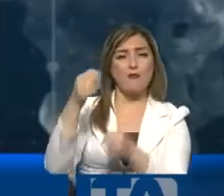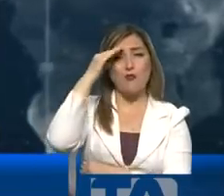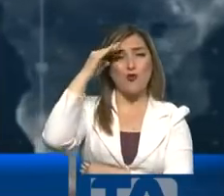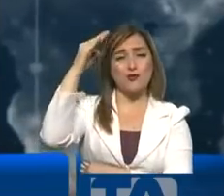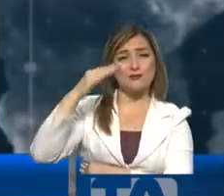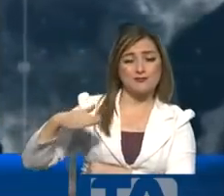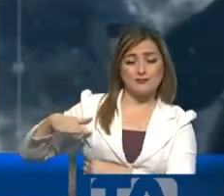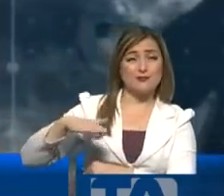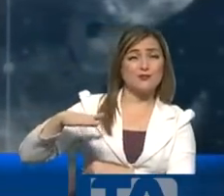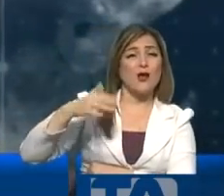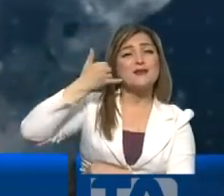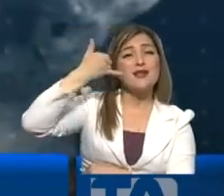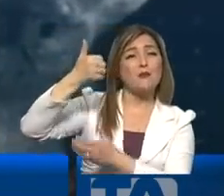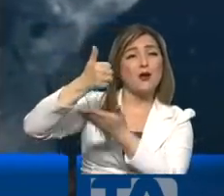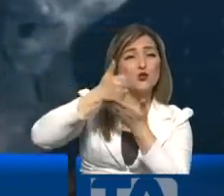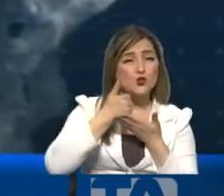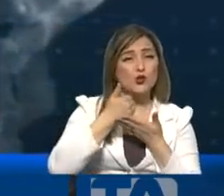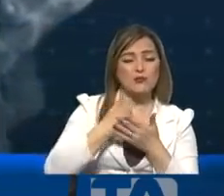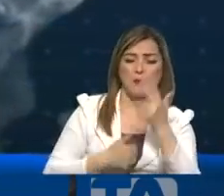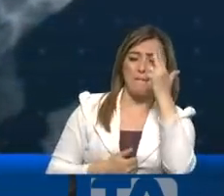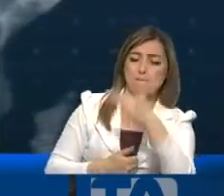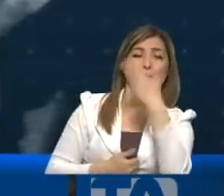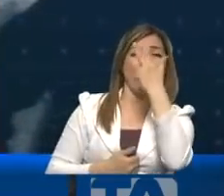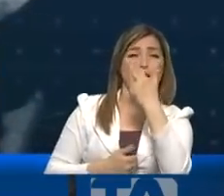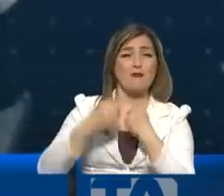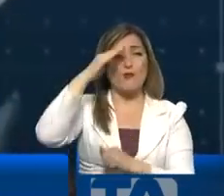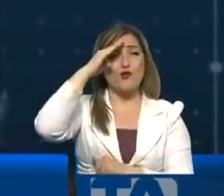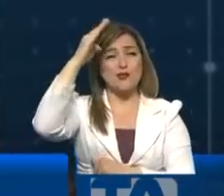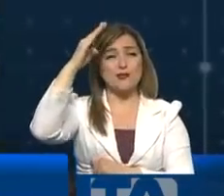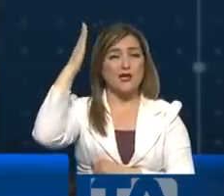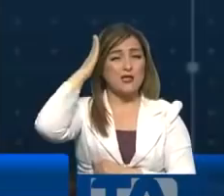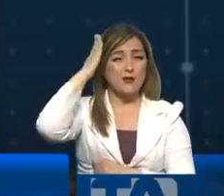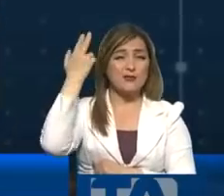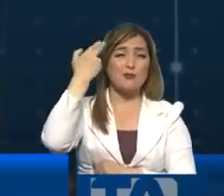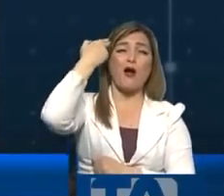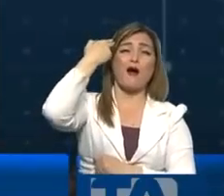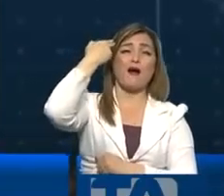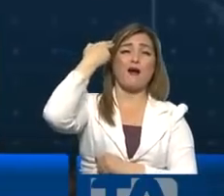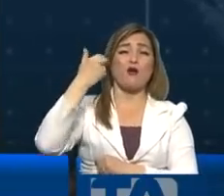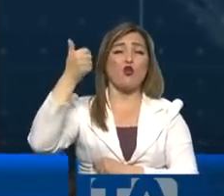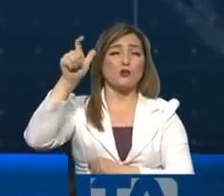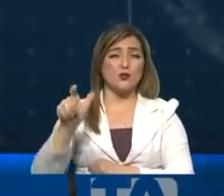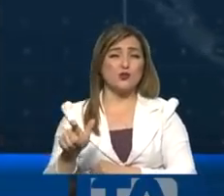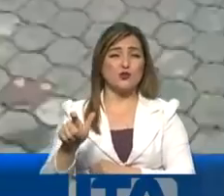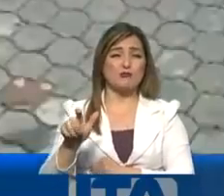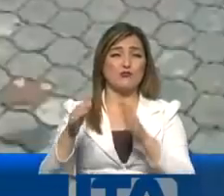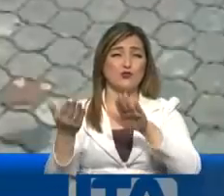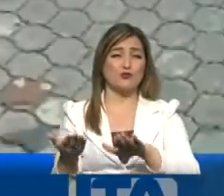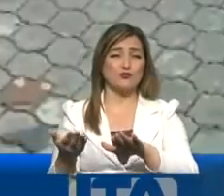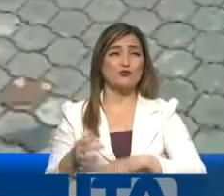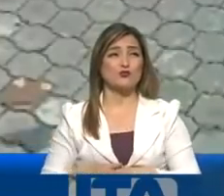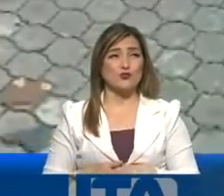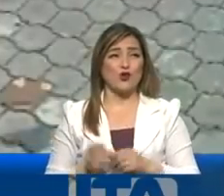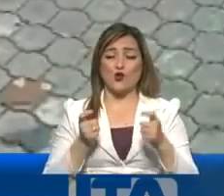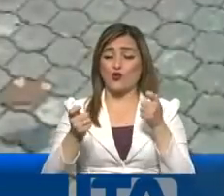policial que acudía a una llamada de auxilio. Hirieron a uno de los uniformados en la cabeza y acabaron con la vida del otro. Un